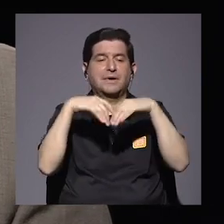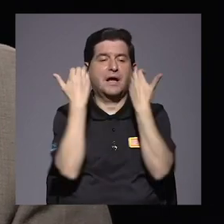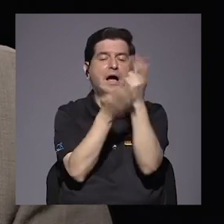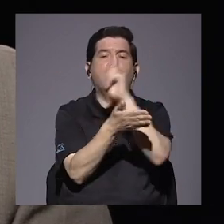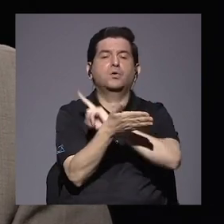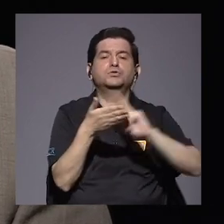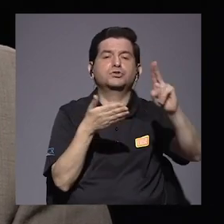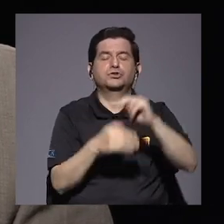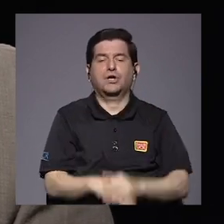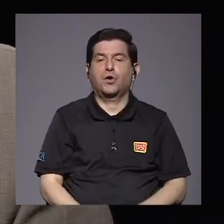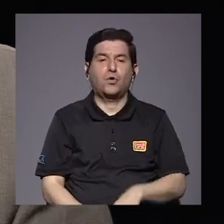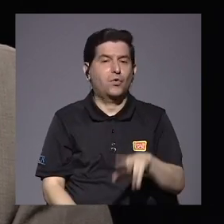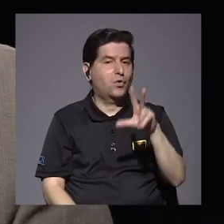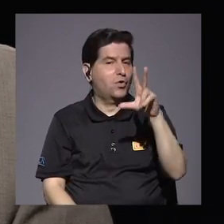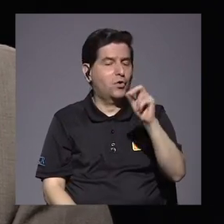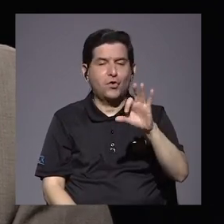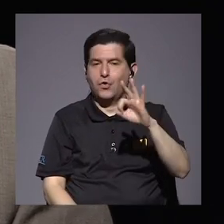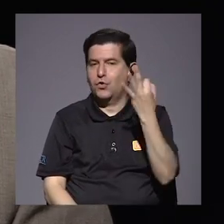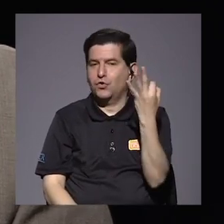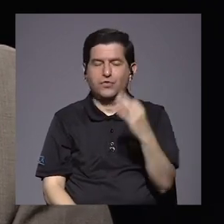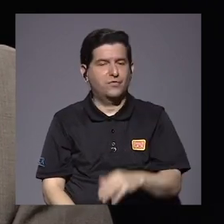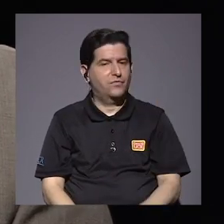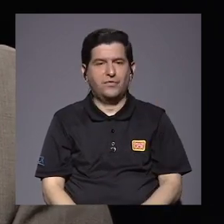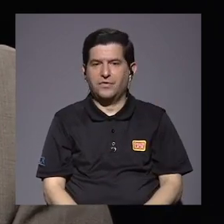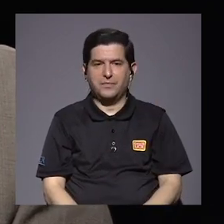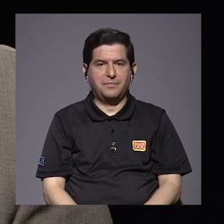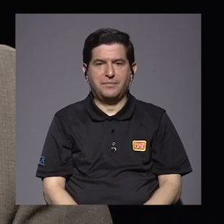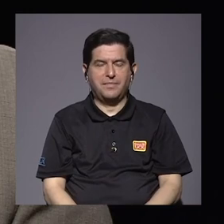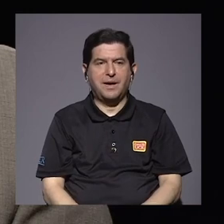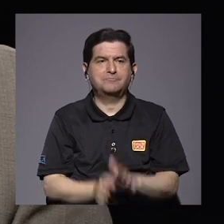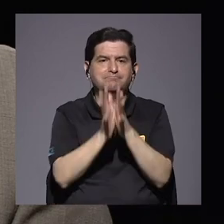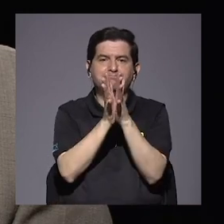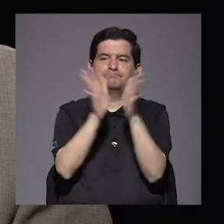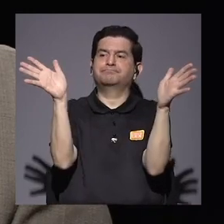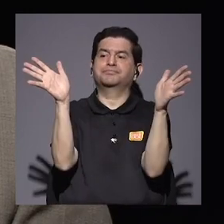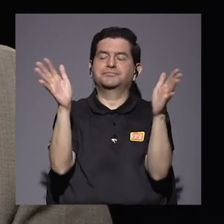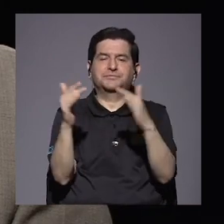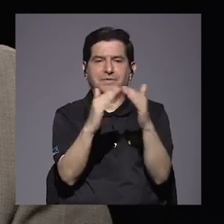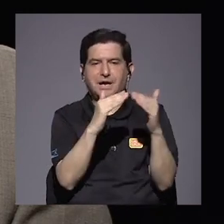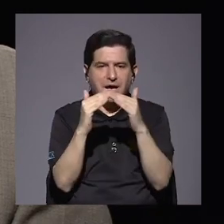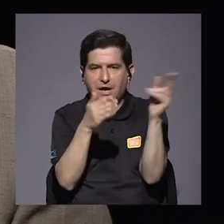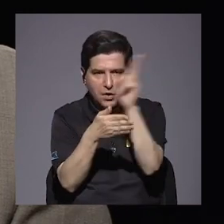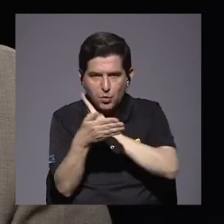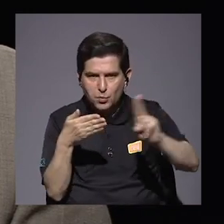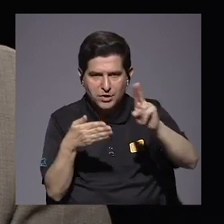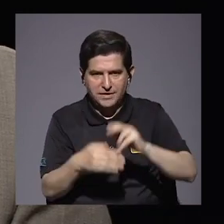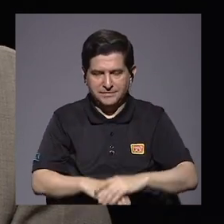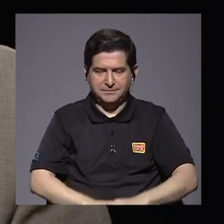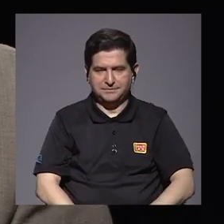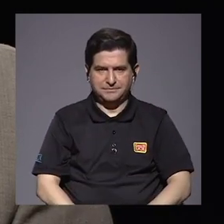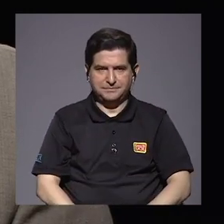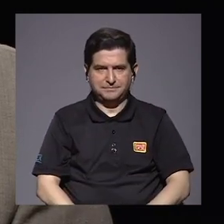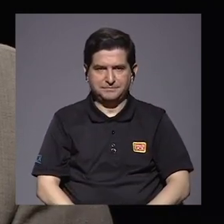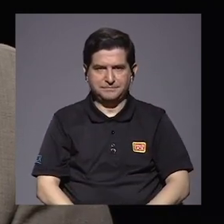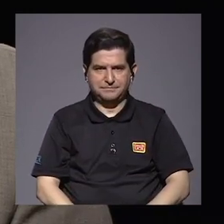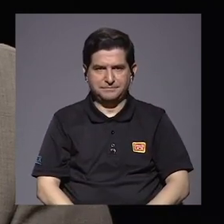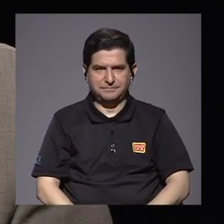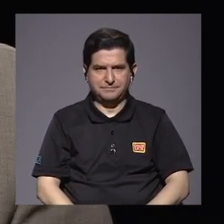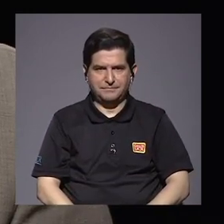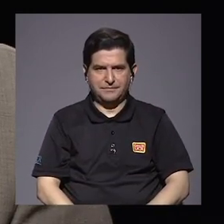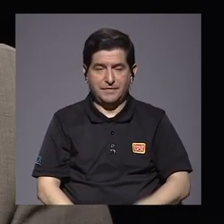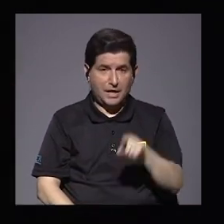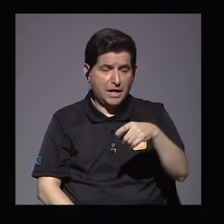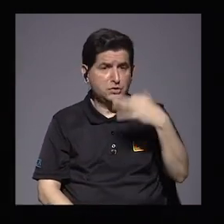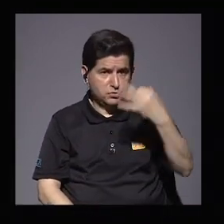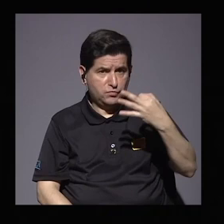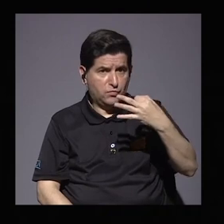Consejo Universitario. No así de forma, no se pudo exponer a la comunidad universitaria. Es un acto